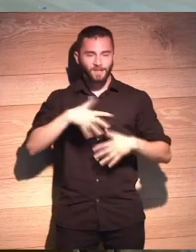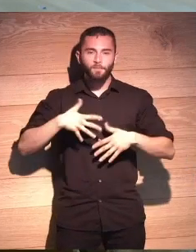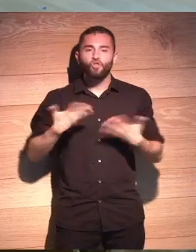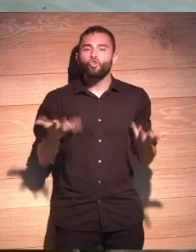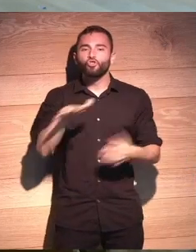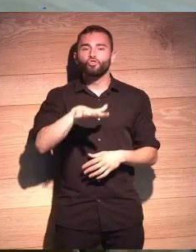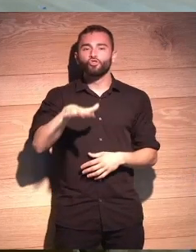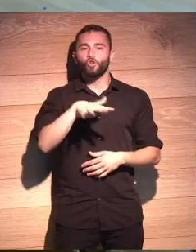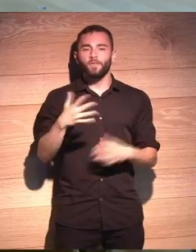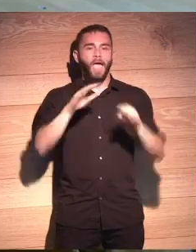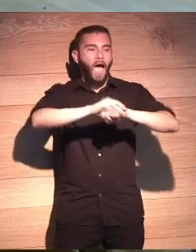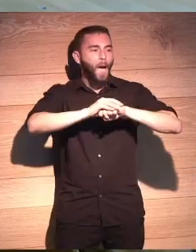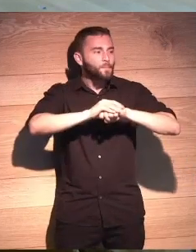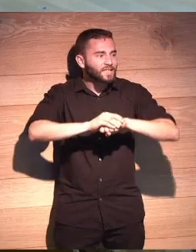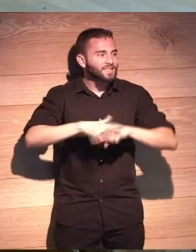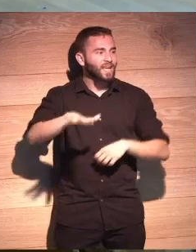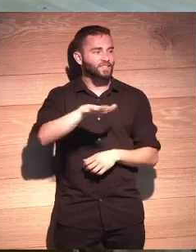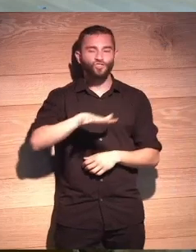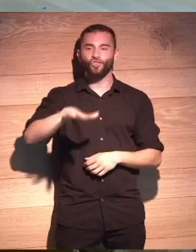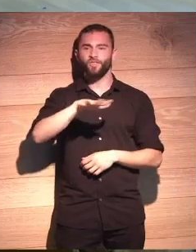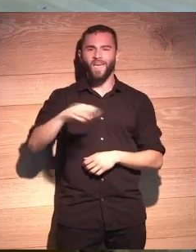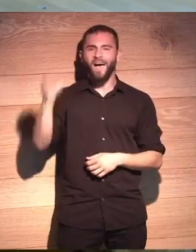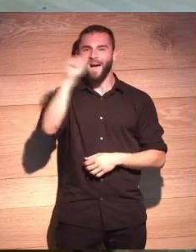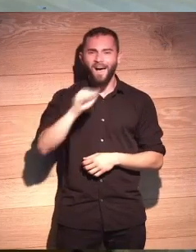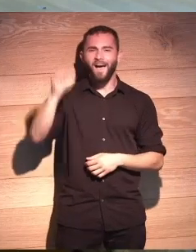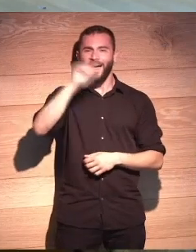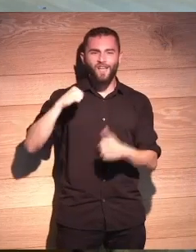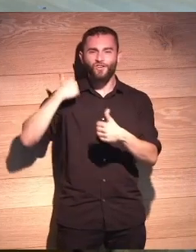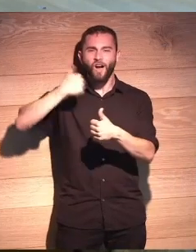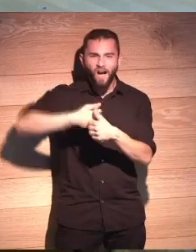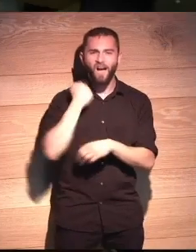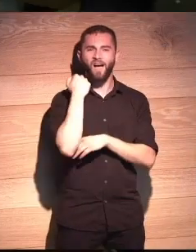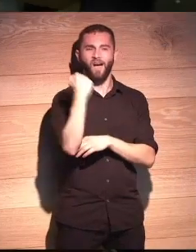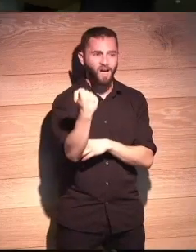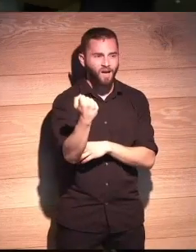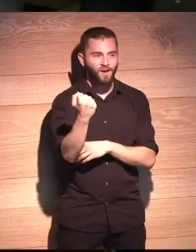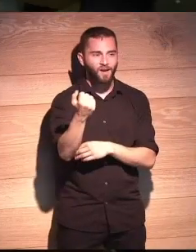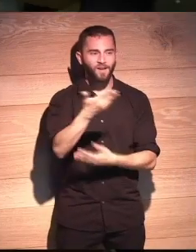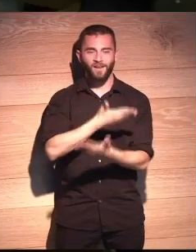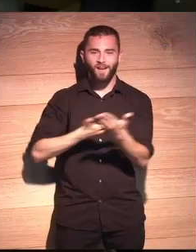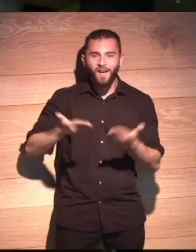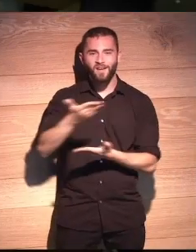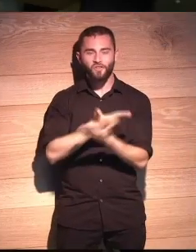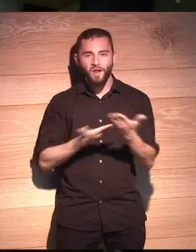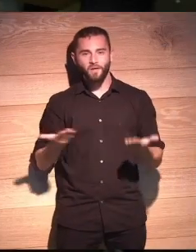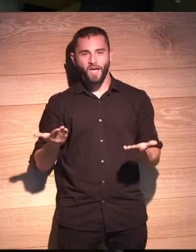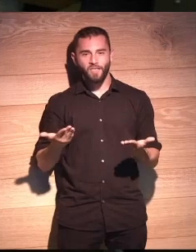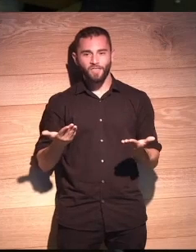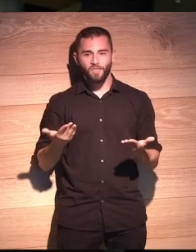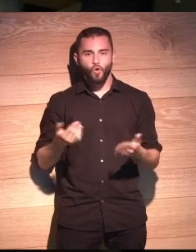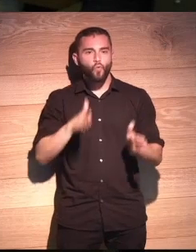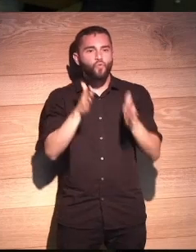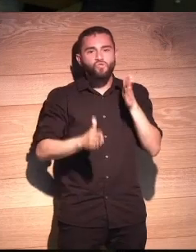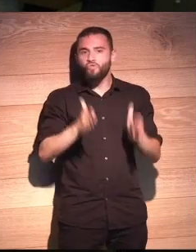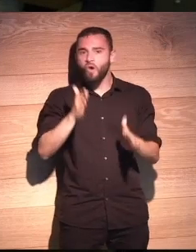sentimientos? ¿Dónde queda la amistad? ¿Dónde queda tantos años de apoyar, de recibir de esa persona para que venga